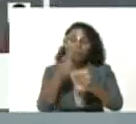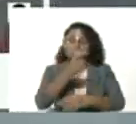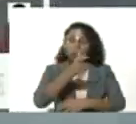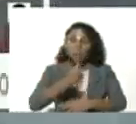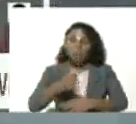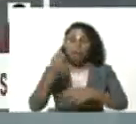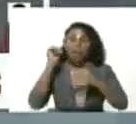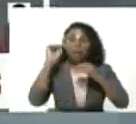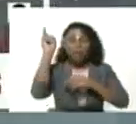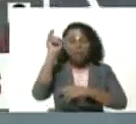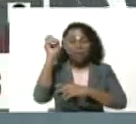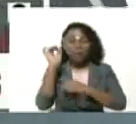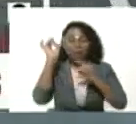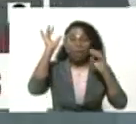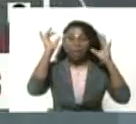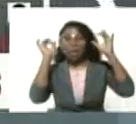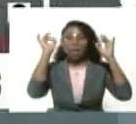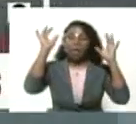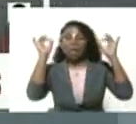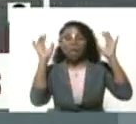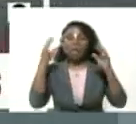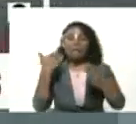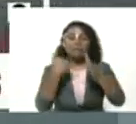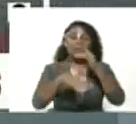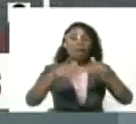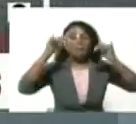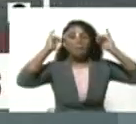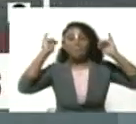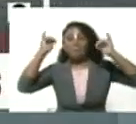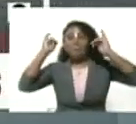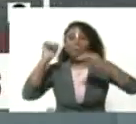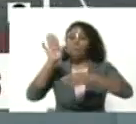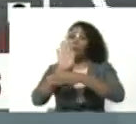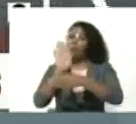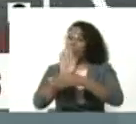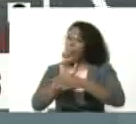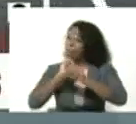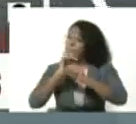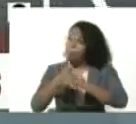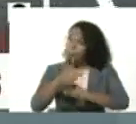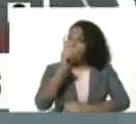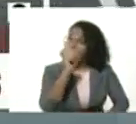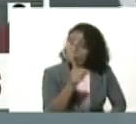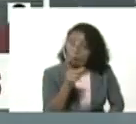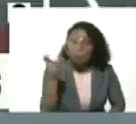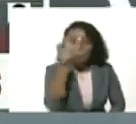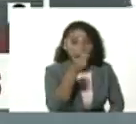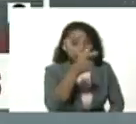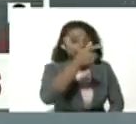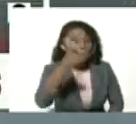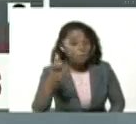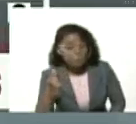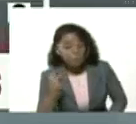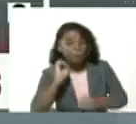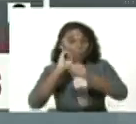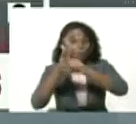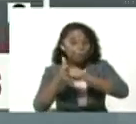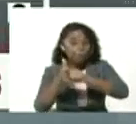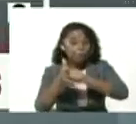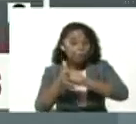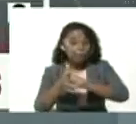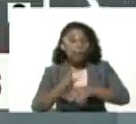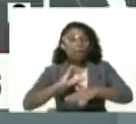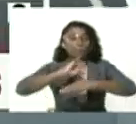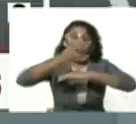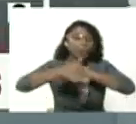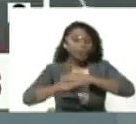viernes inventa y se va de rumba. Cuidado con el coronavirus, que anda por ahí buscando gente el coronavirus. El Delta